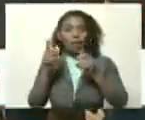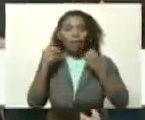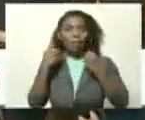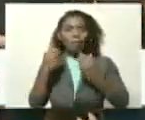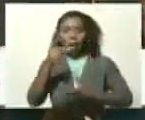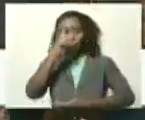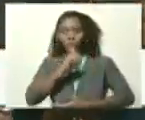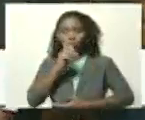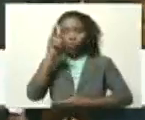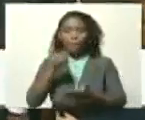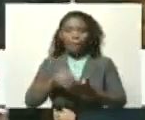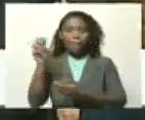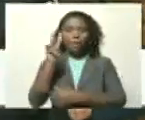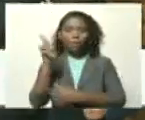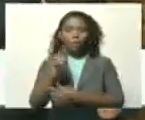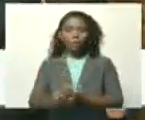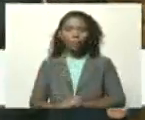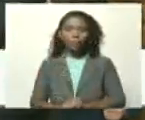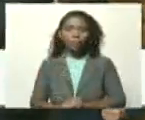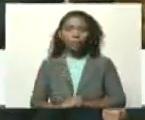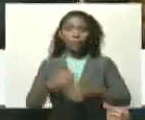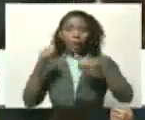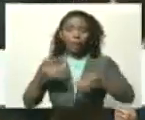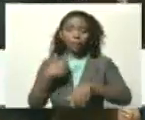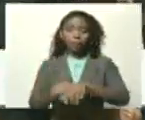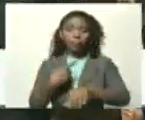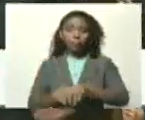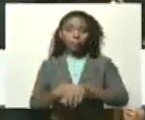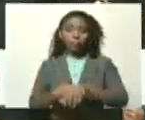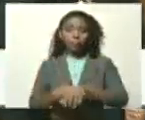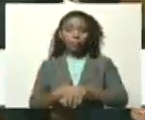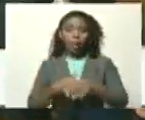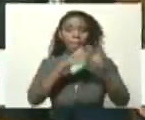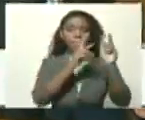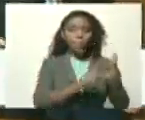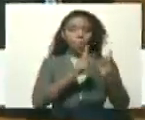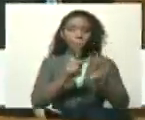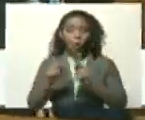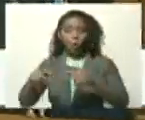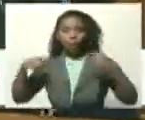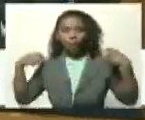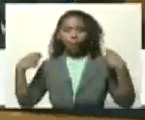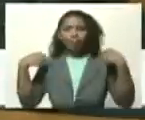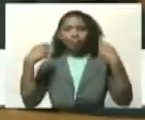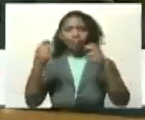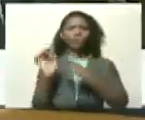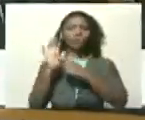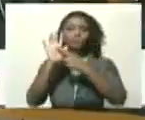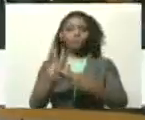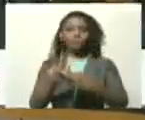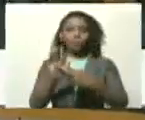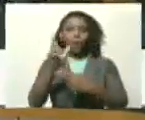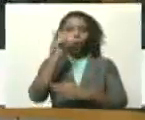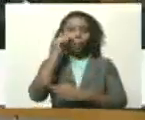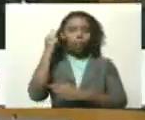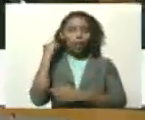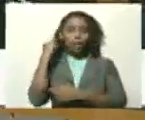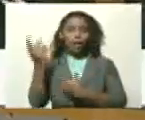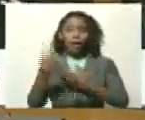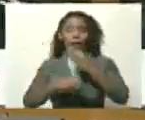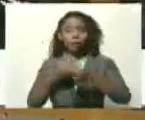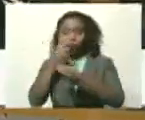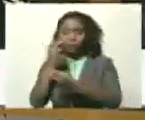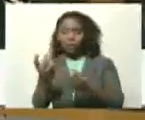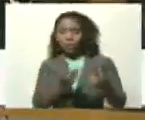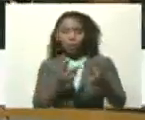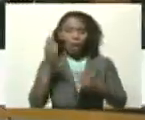año 2022. En este momento, organizaciones populares representadas en los hombres y mujeres que han sido invitados